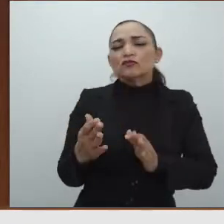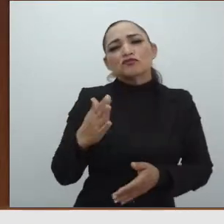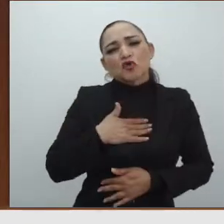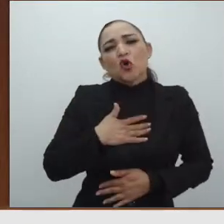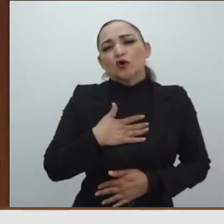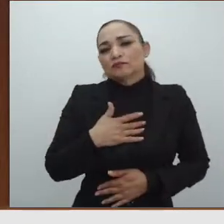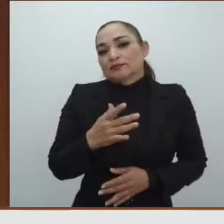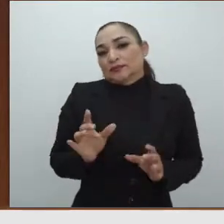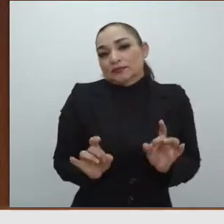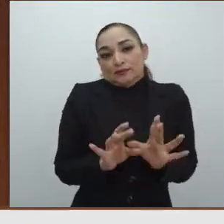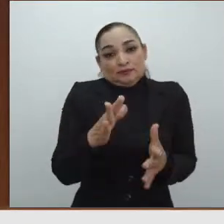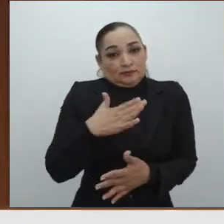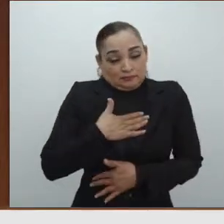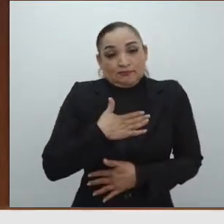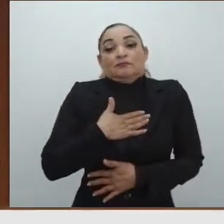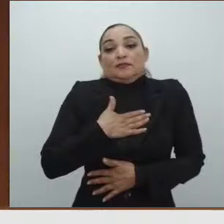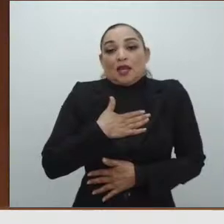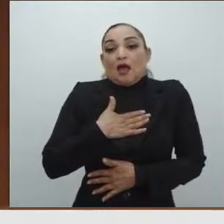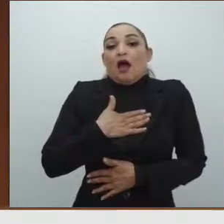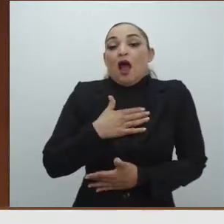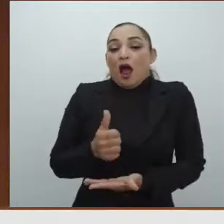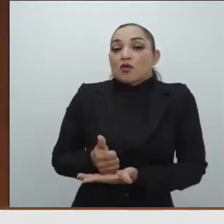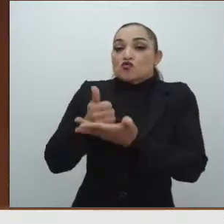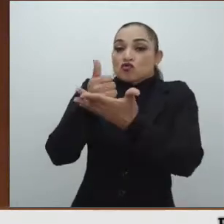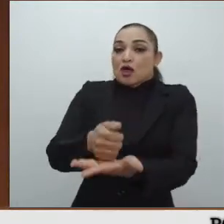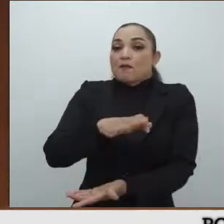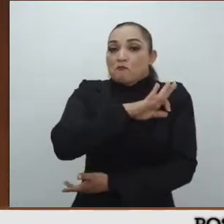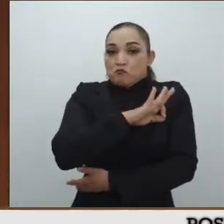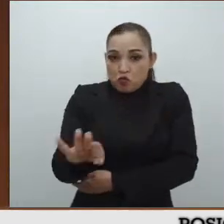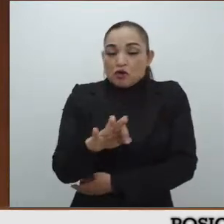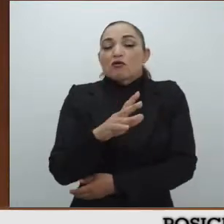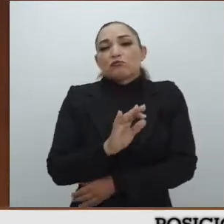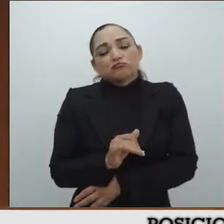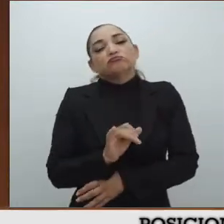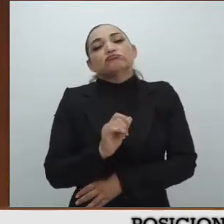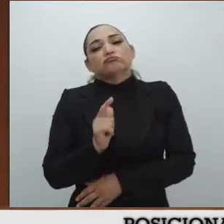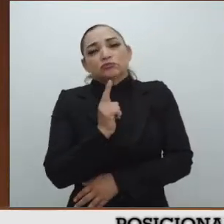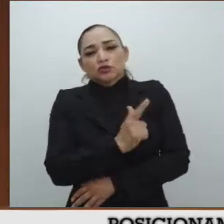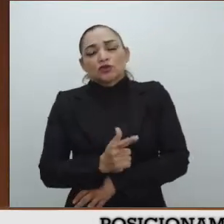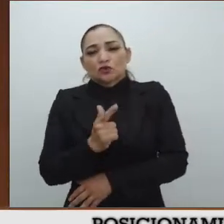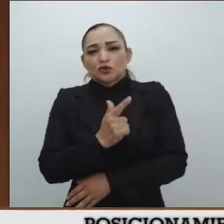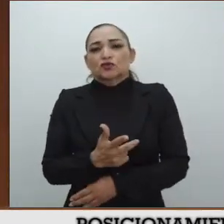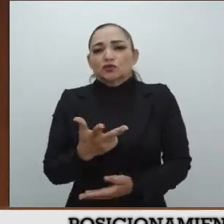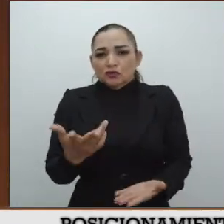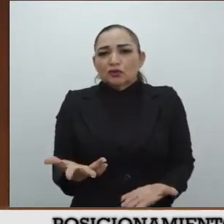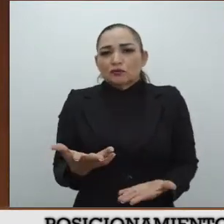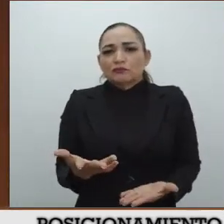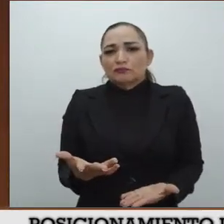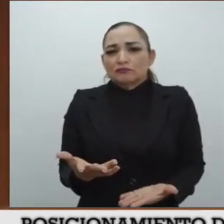mucho gusto. Y en lo que él o ella lo puede hacer, adelante.